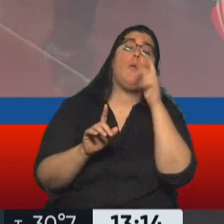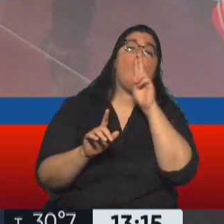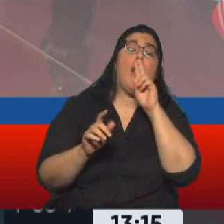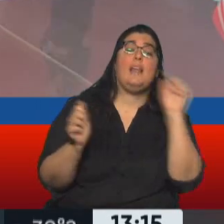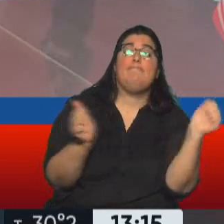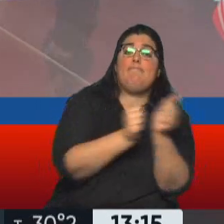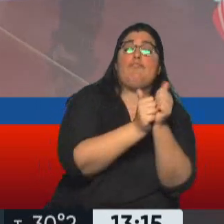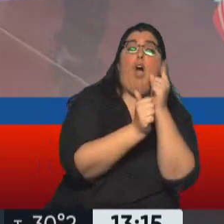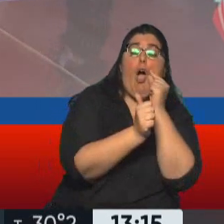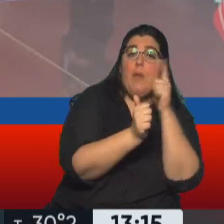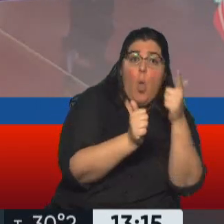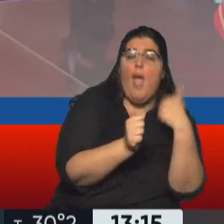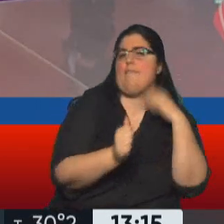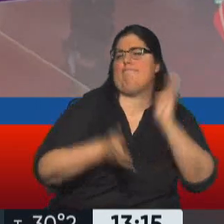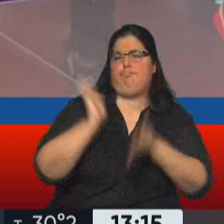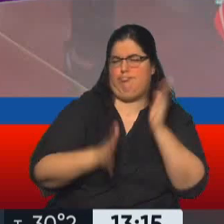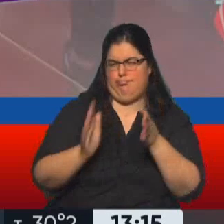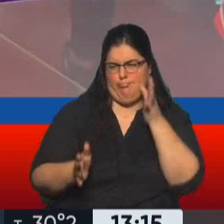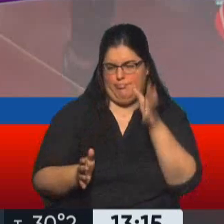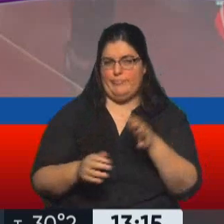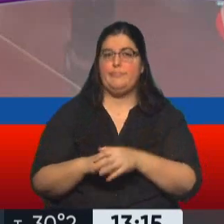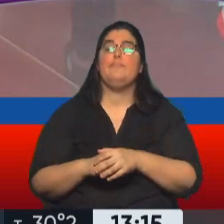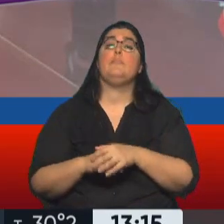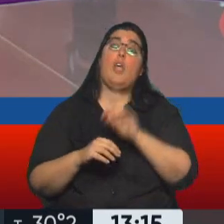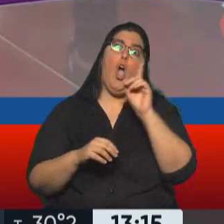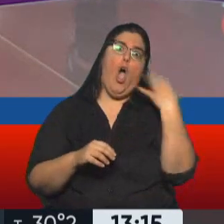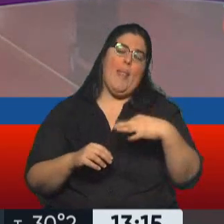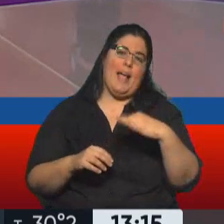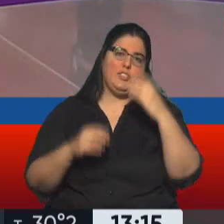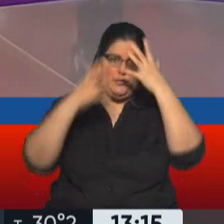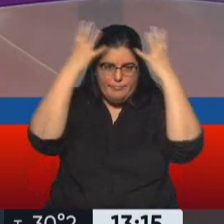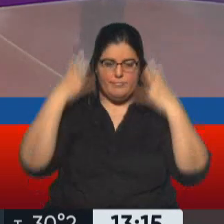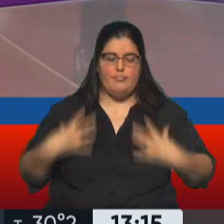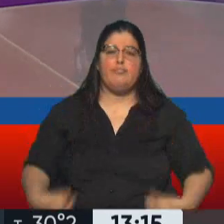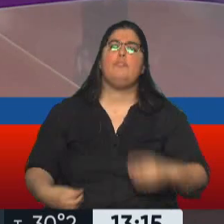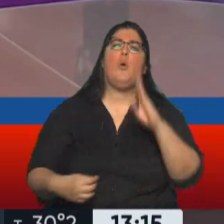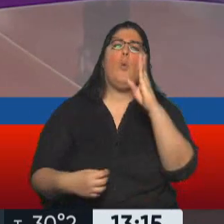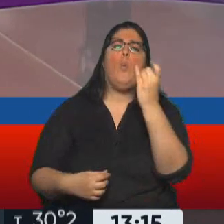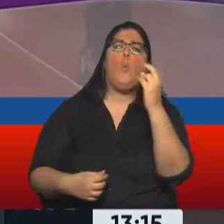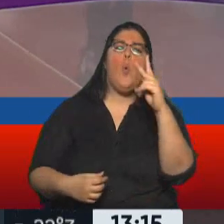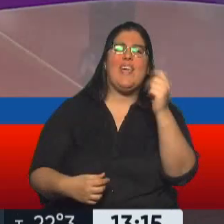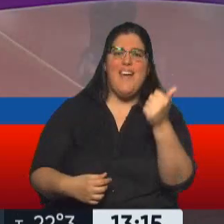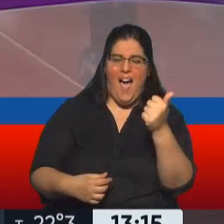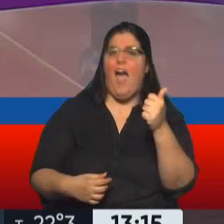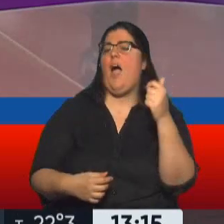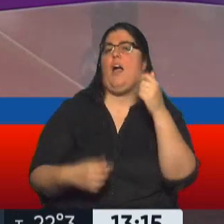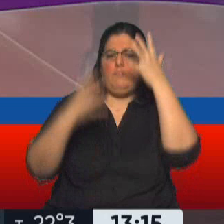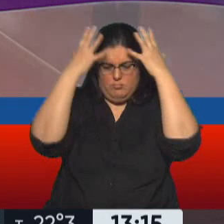acompañados de un varón. Sí, y por supuesto la obligación de llevar el burka, que es el velo completo, ¿no? El velo negro completo que solo